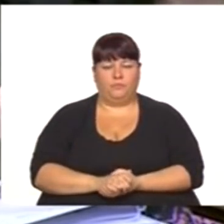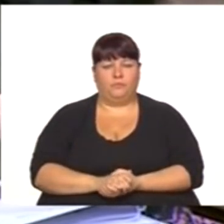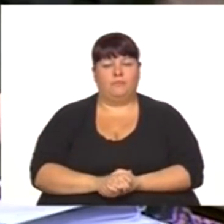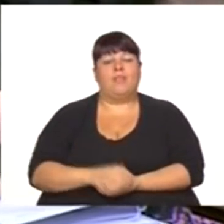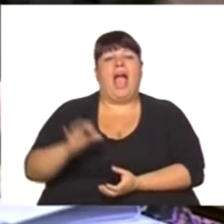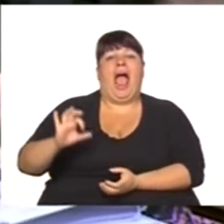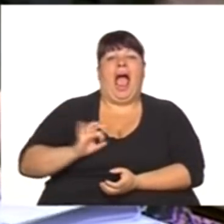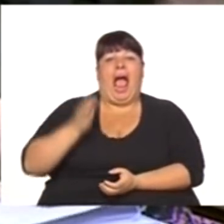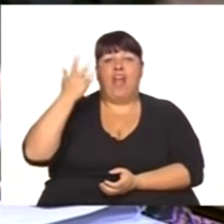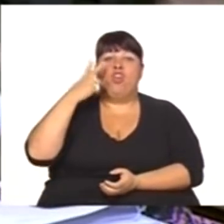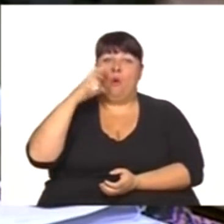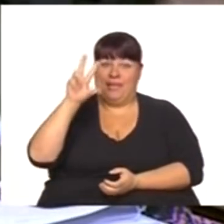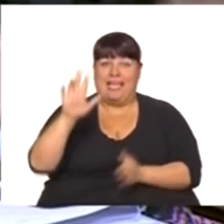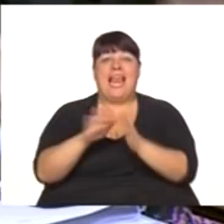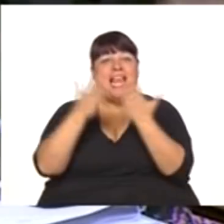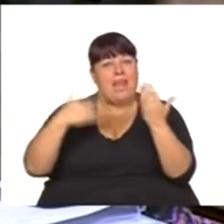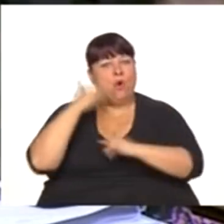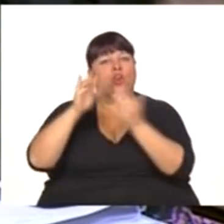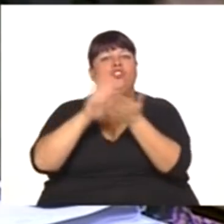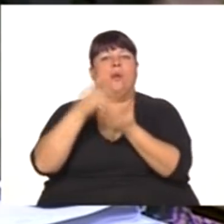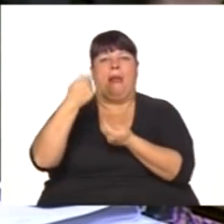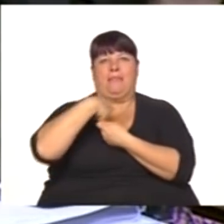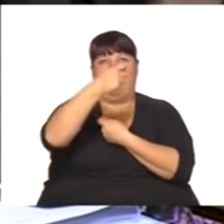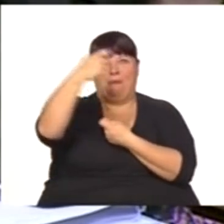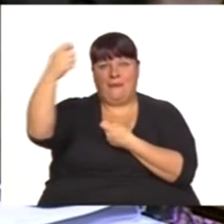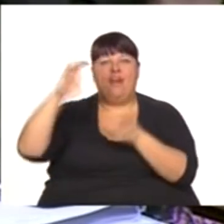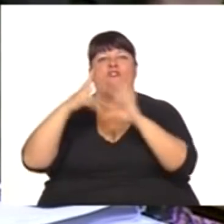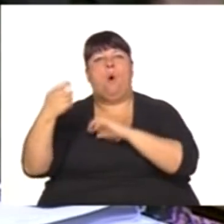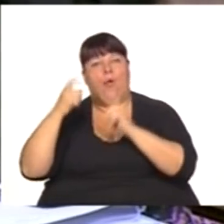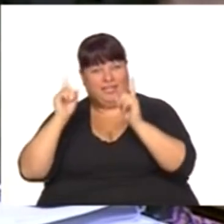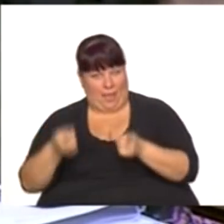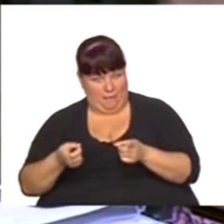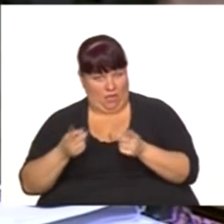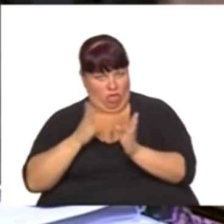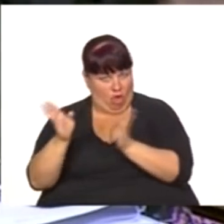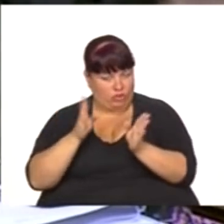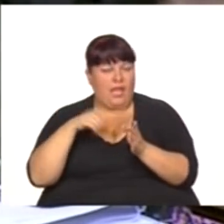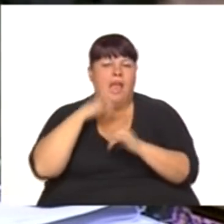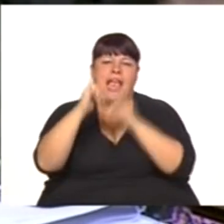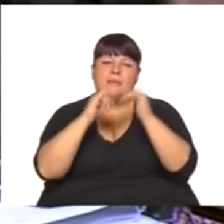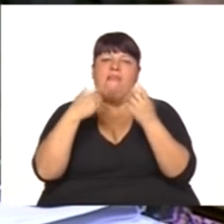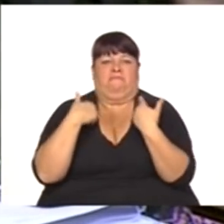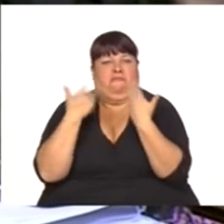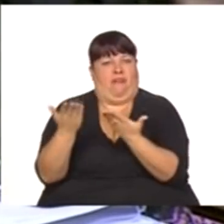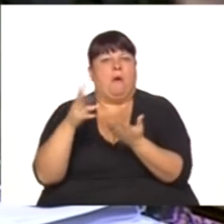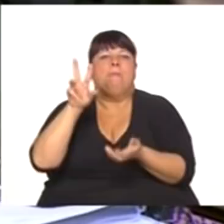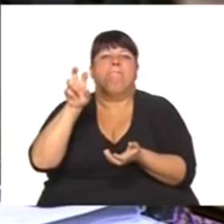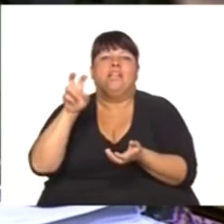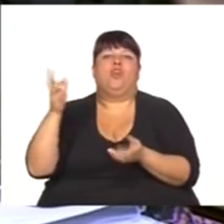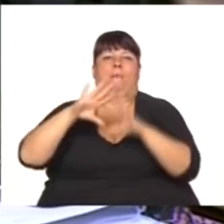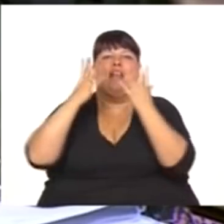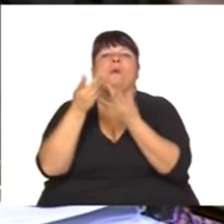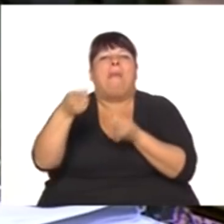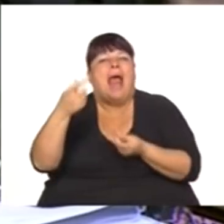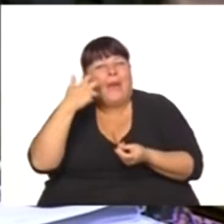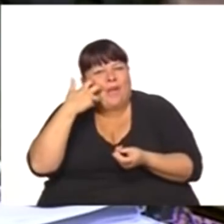En el año 2003 publiqué un libro sobre coparticipación y sistema previsional. Ahí argumenté a favor de una pensión universal a la